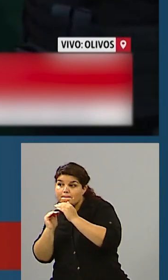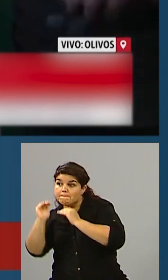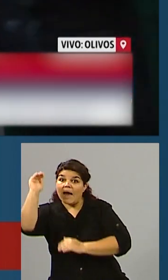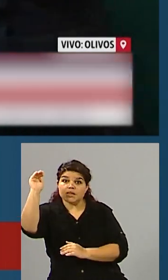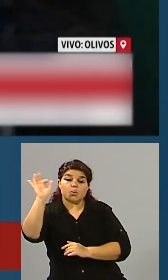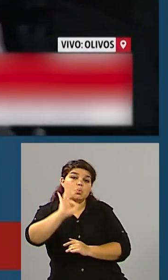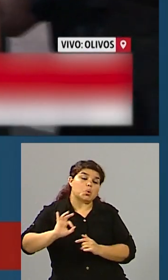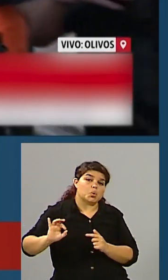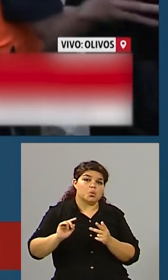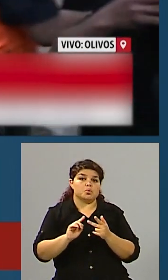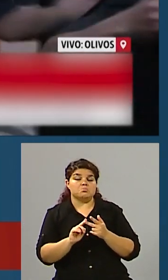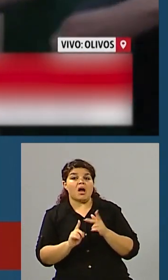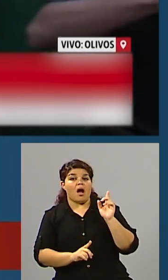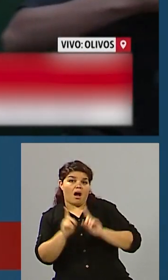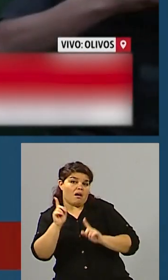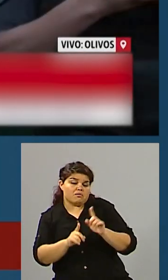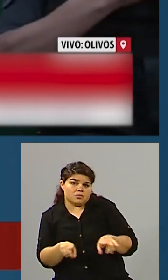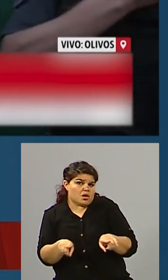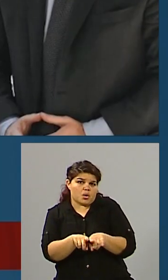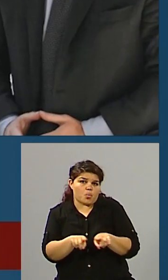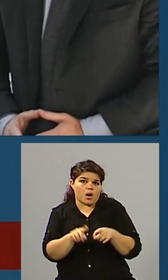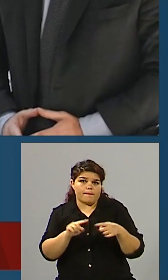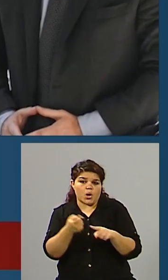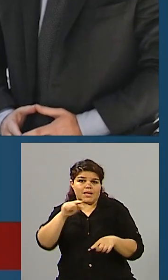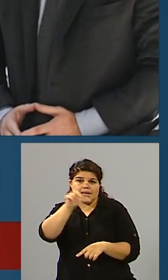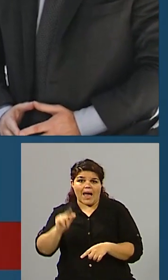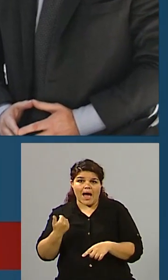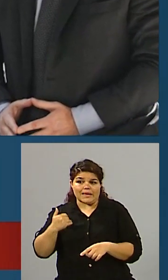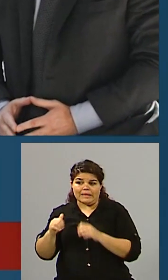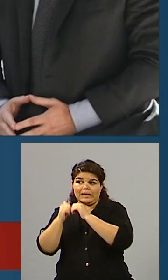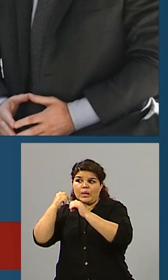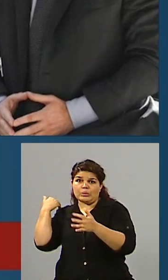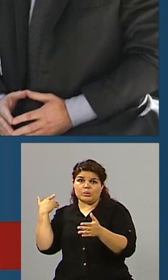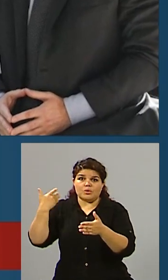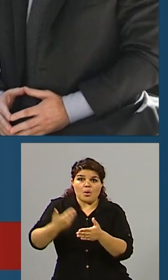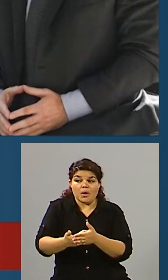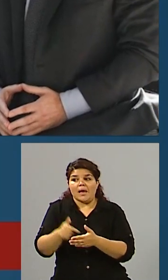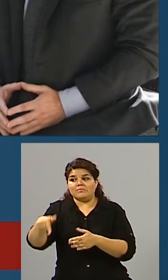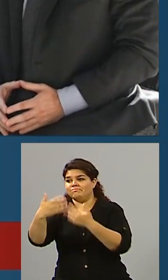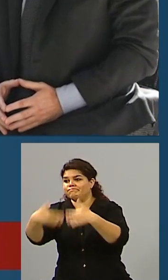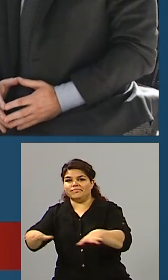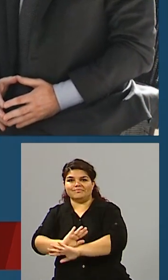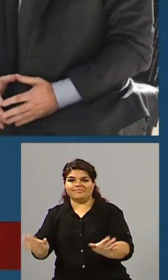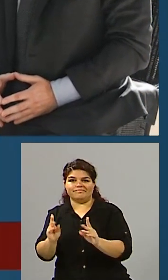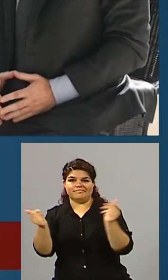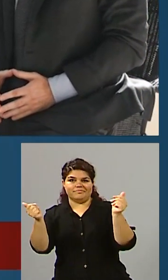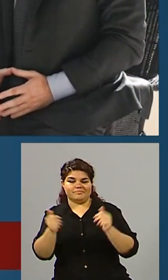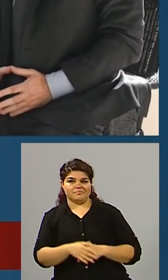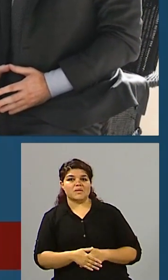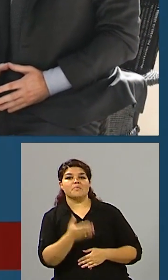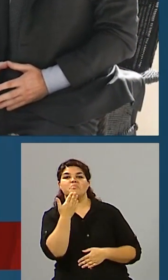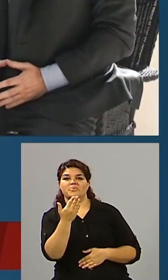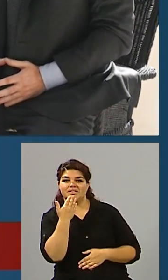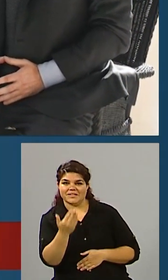pasado en otros momentos de la vida política argentina, se la quitan. Luis, muchísimas gracias. A